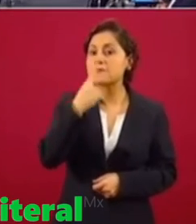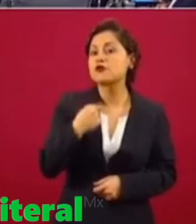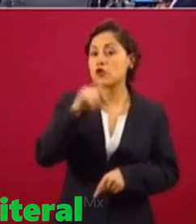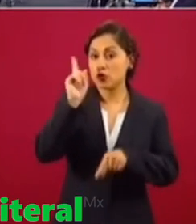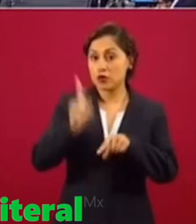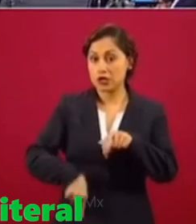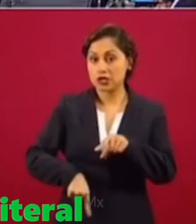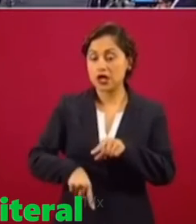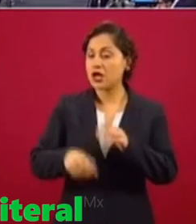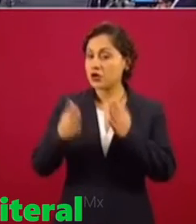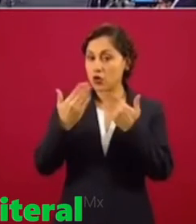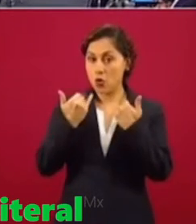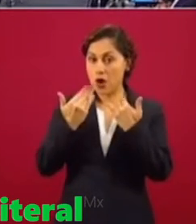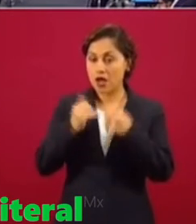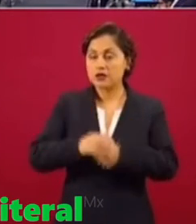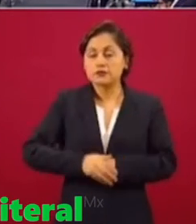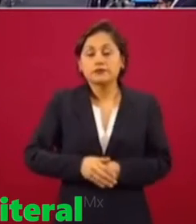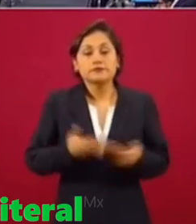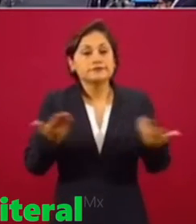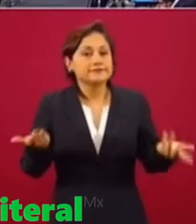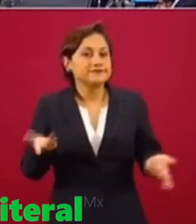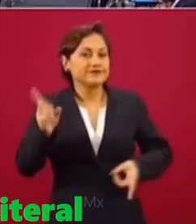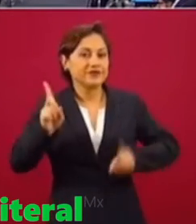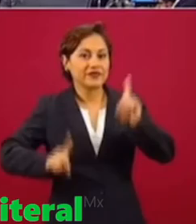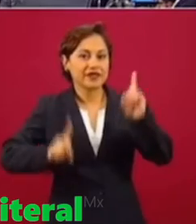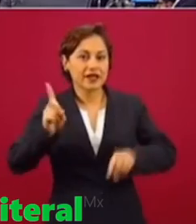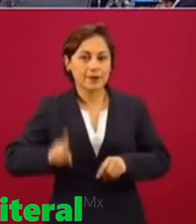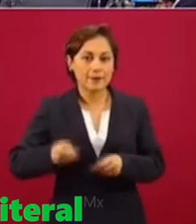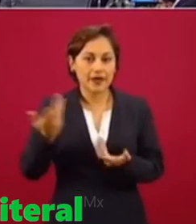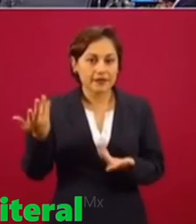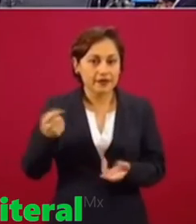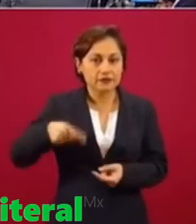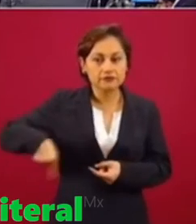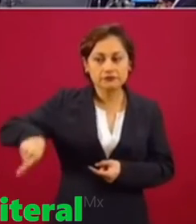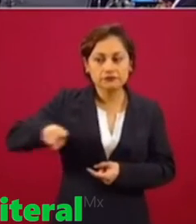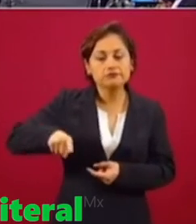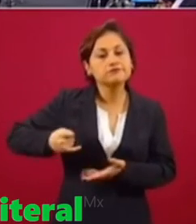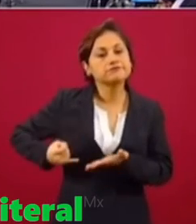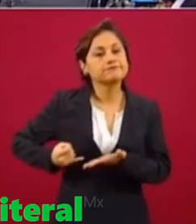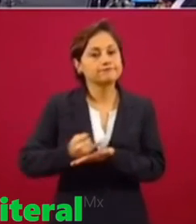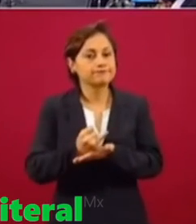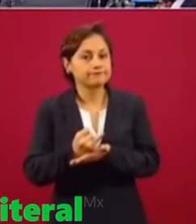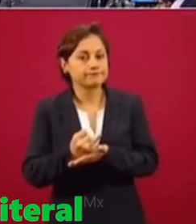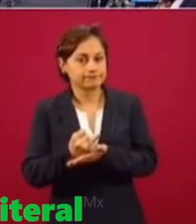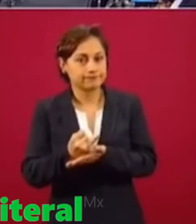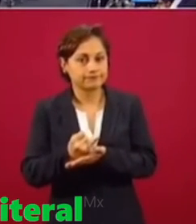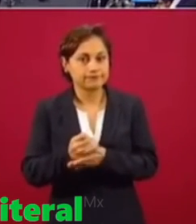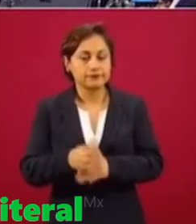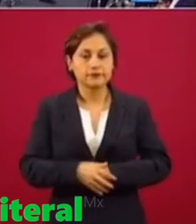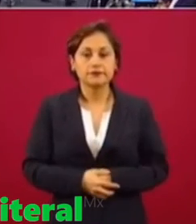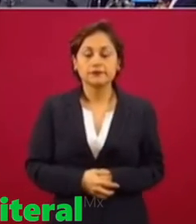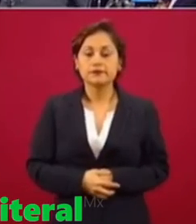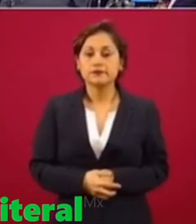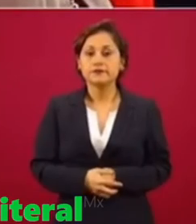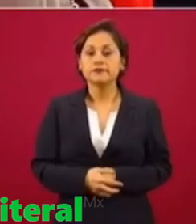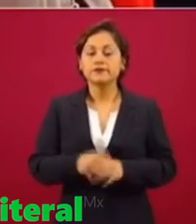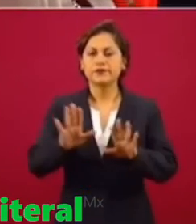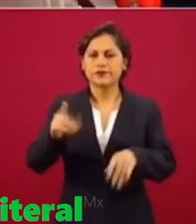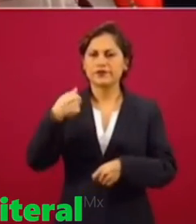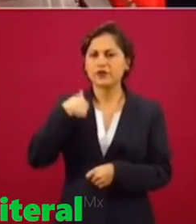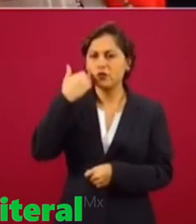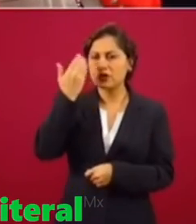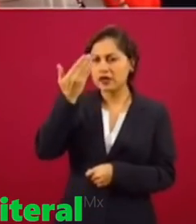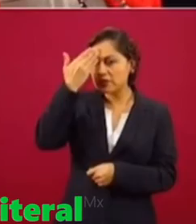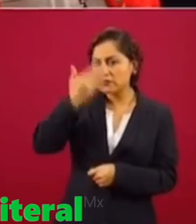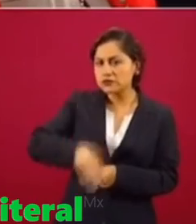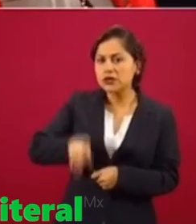depende de esto. Del número de casos. Pero ellos son los que van a definirlo. Okay. Me gustaría saber, el lunes pasado usted dijo